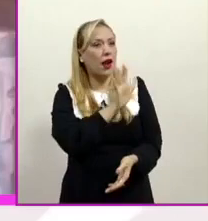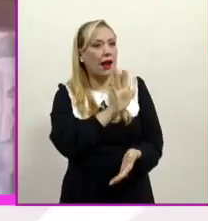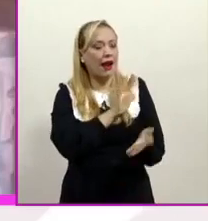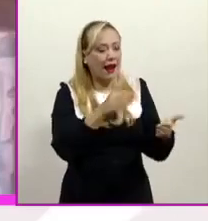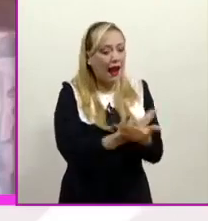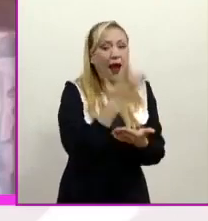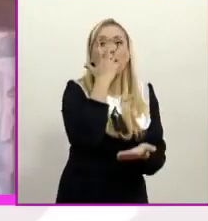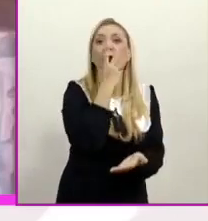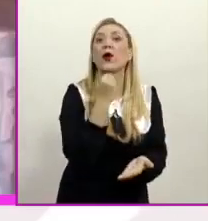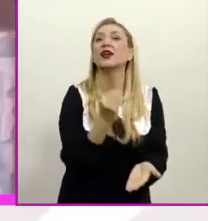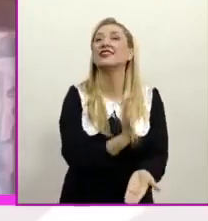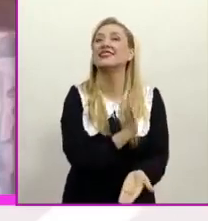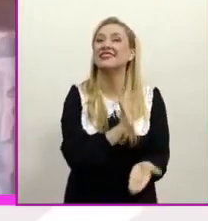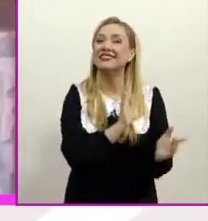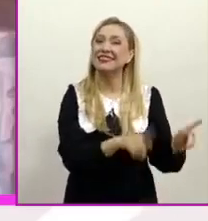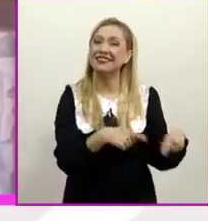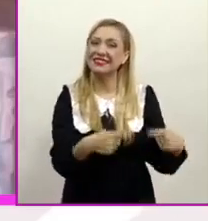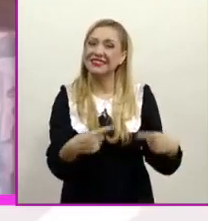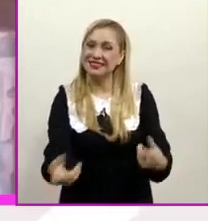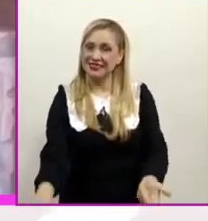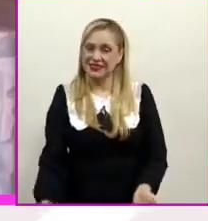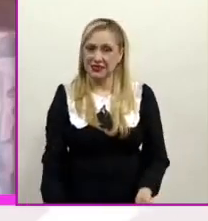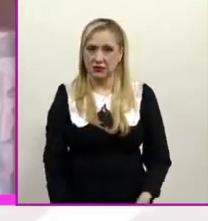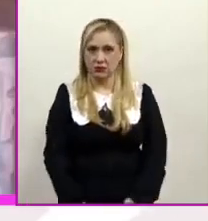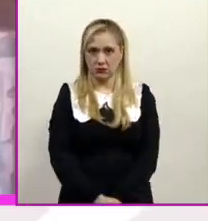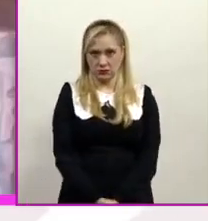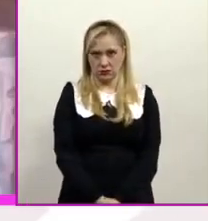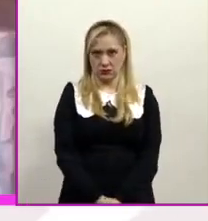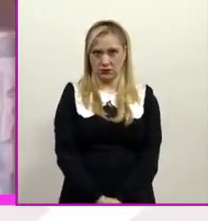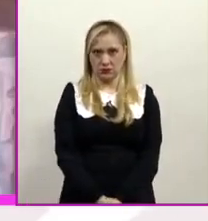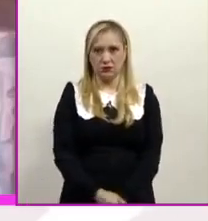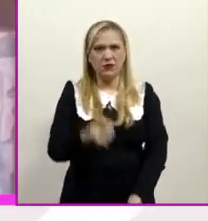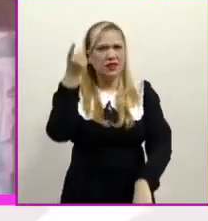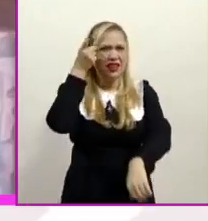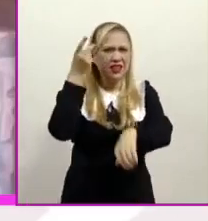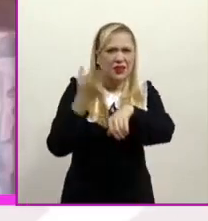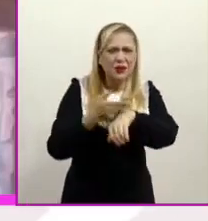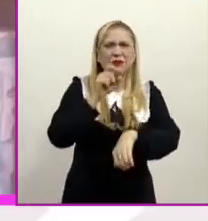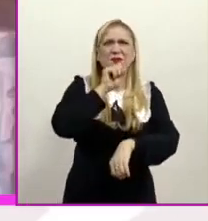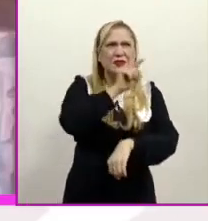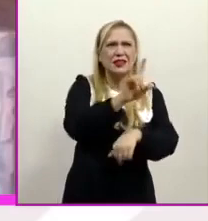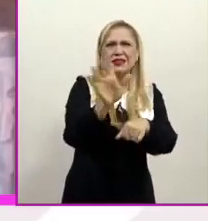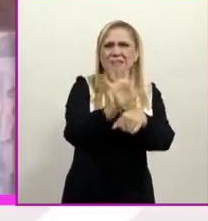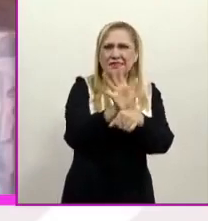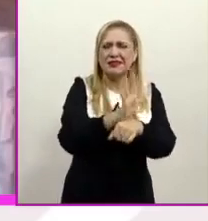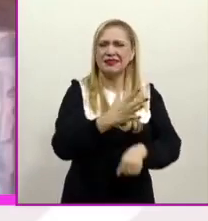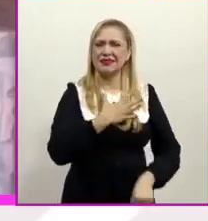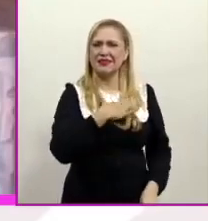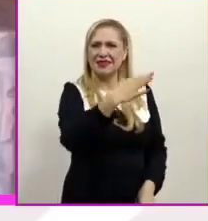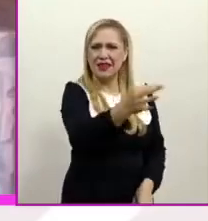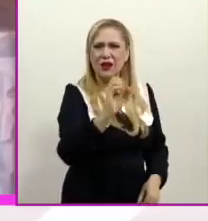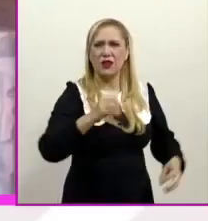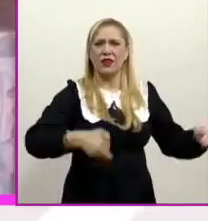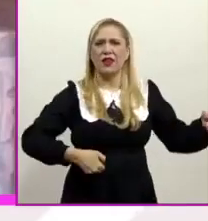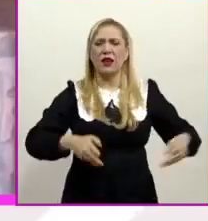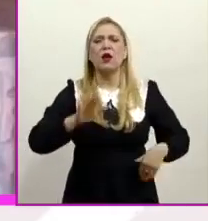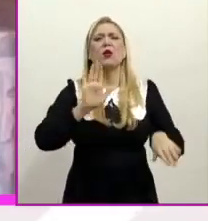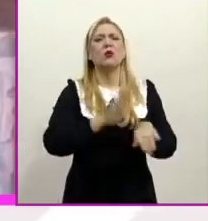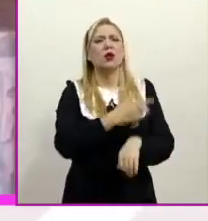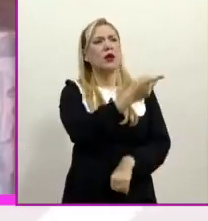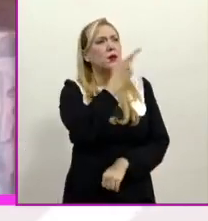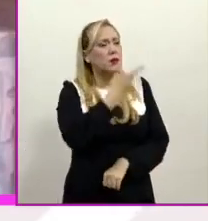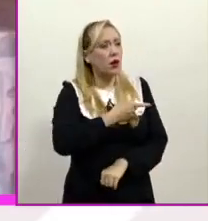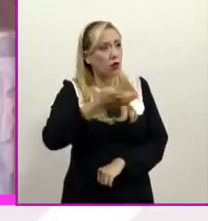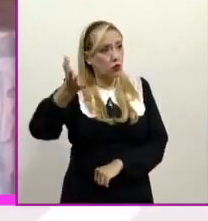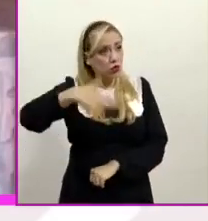inconscientes, en que los directores de casting, porque lo hemos platicado con ellos, ¿por qué cuando me encargan buscar un